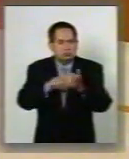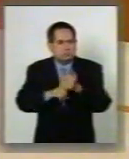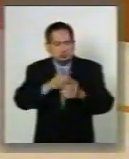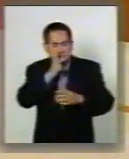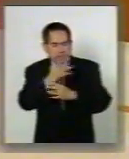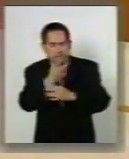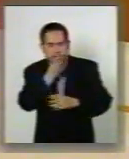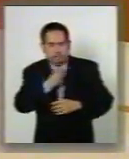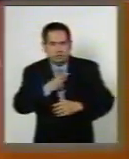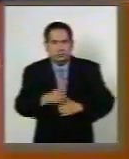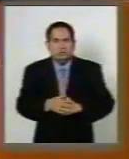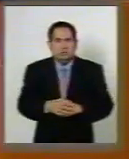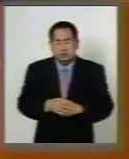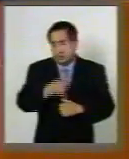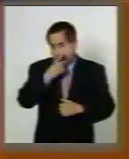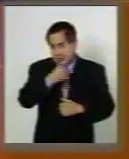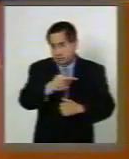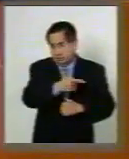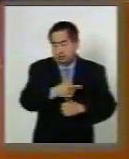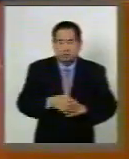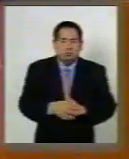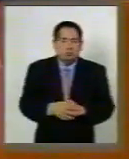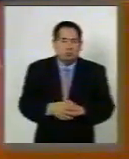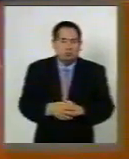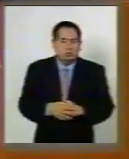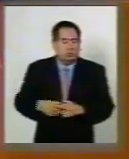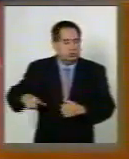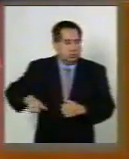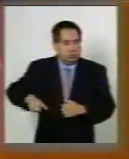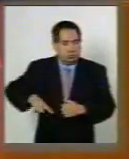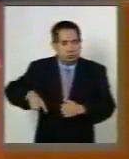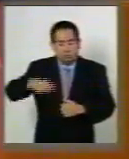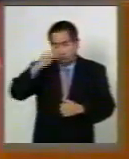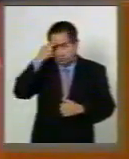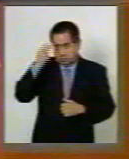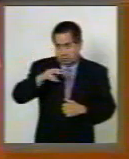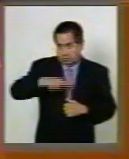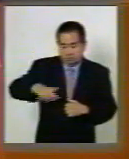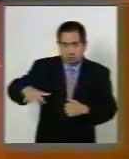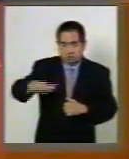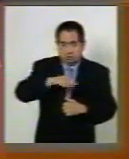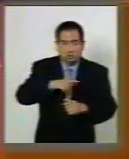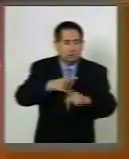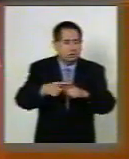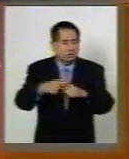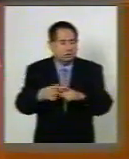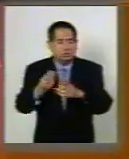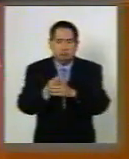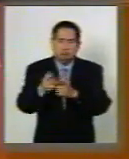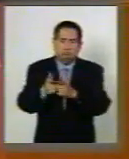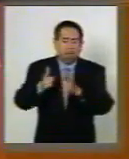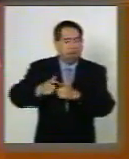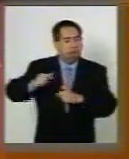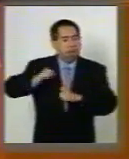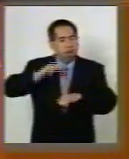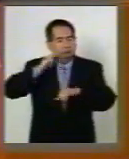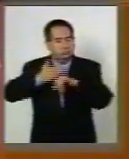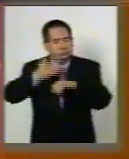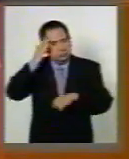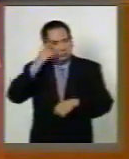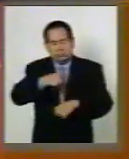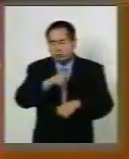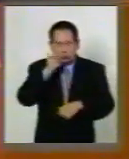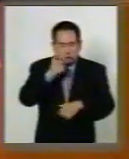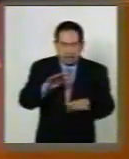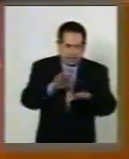palabras. Decía Sergio: el Estado, el gobierno y las clases dirigentes se niegan a